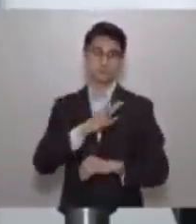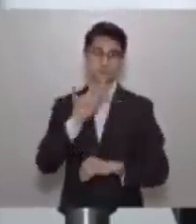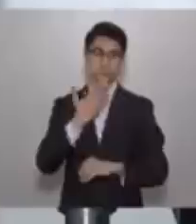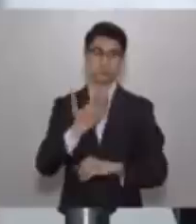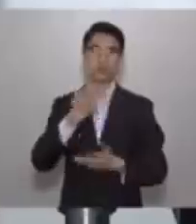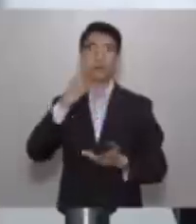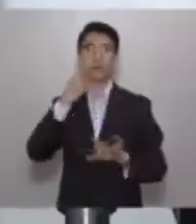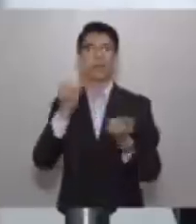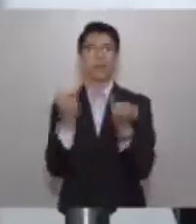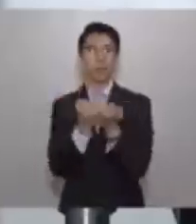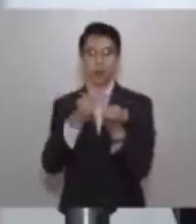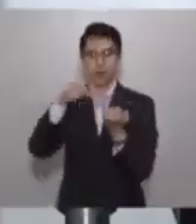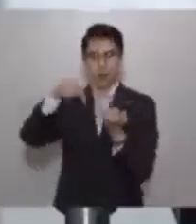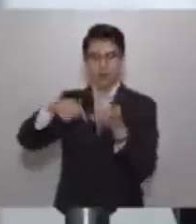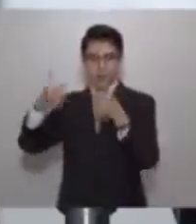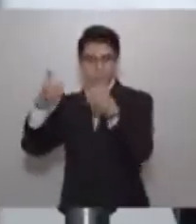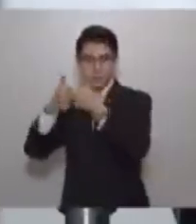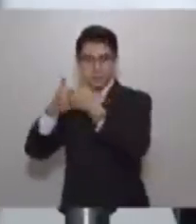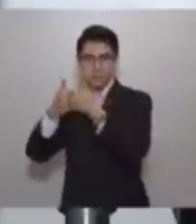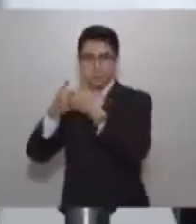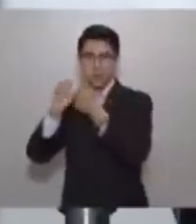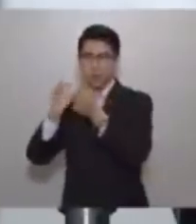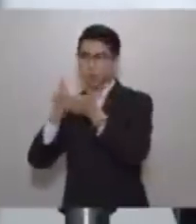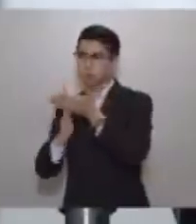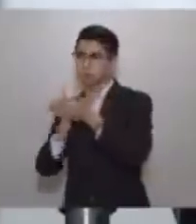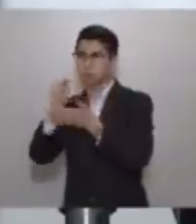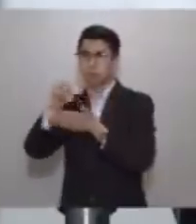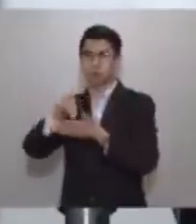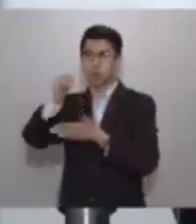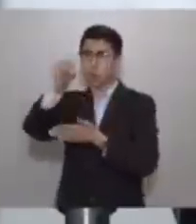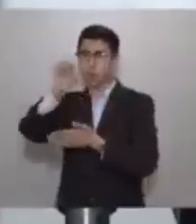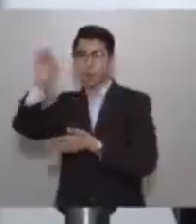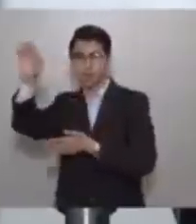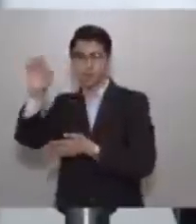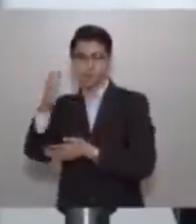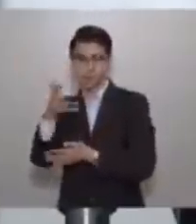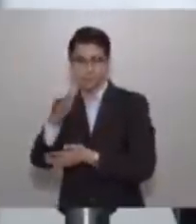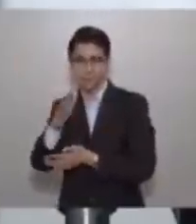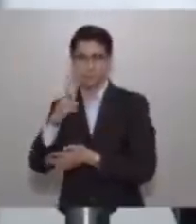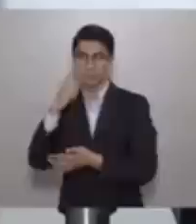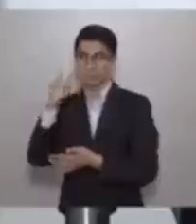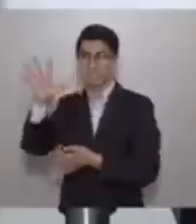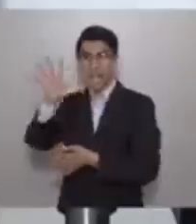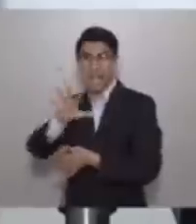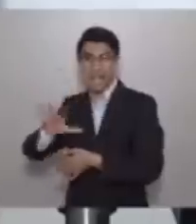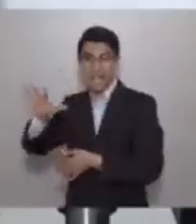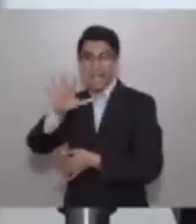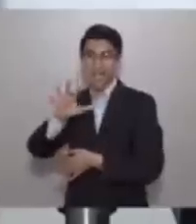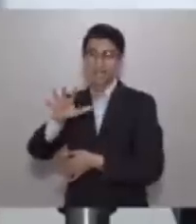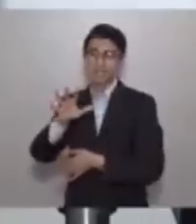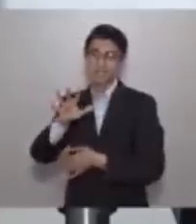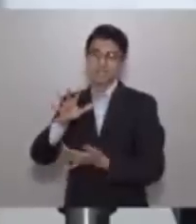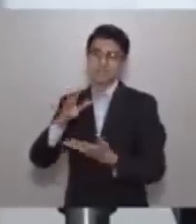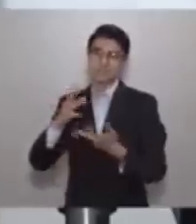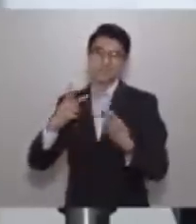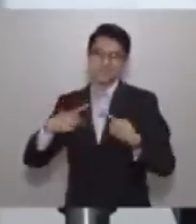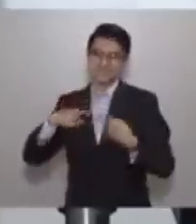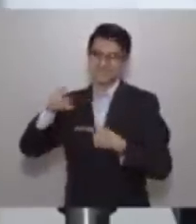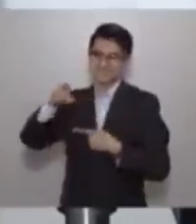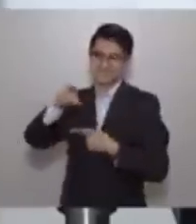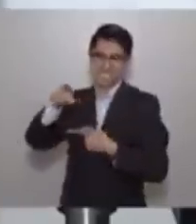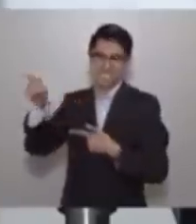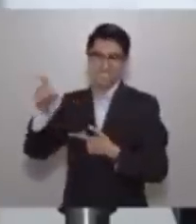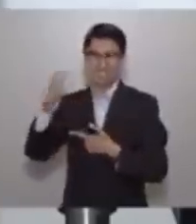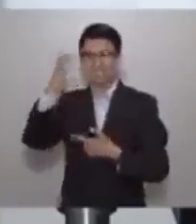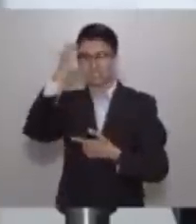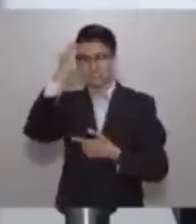franja noroeste del país, en donde estos sujetos venían desarrollando actividades que se pueden considerar pues de narcotráfico por las